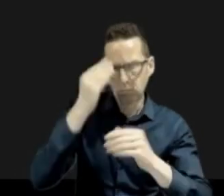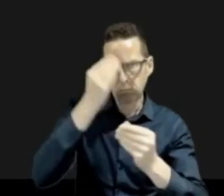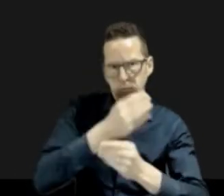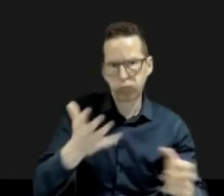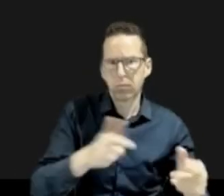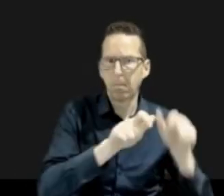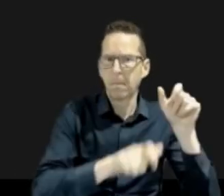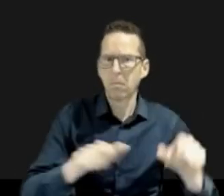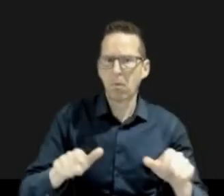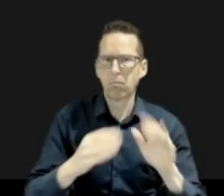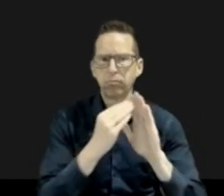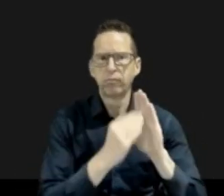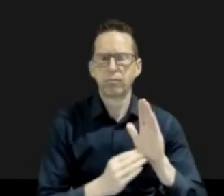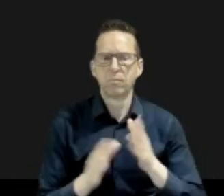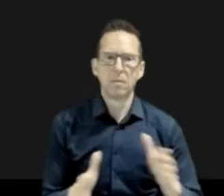buenos